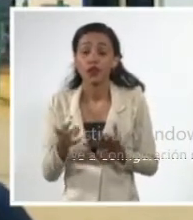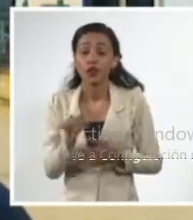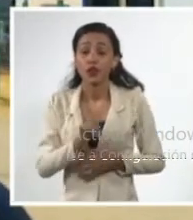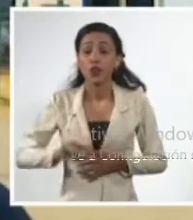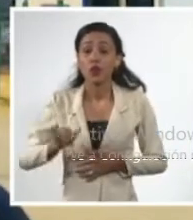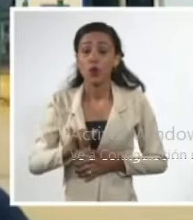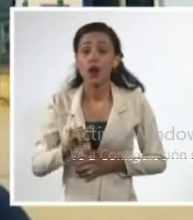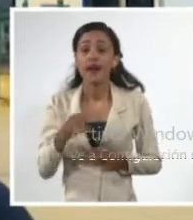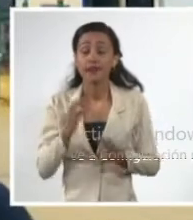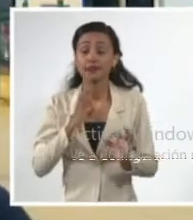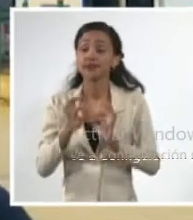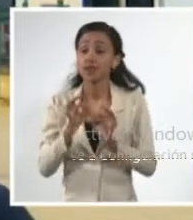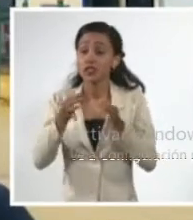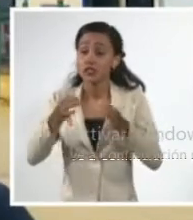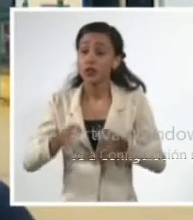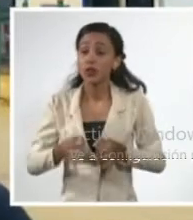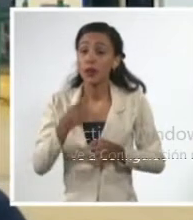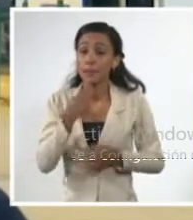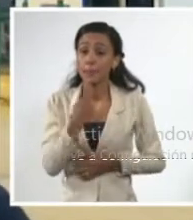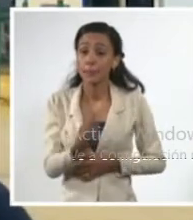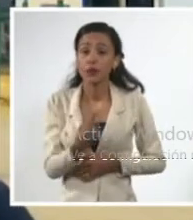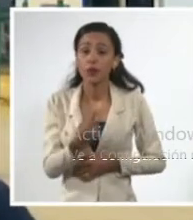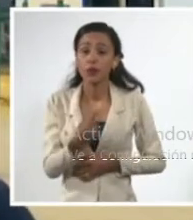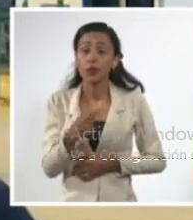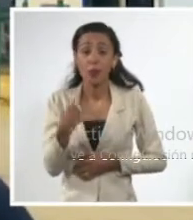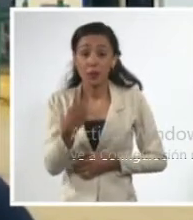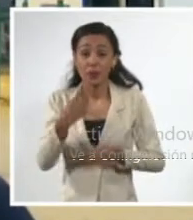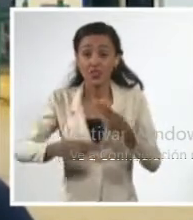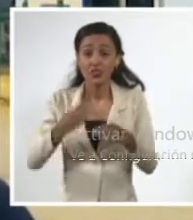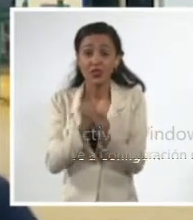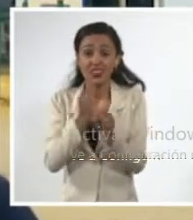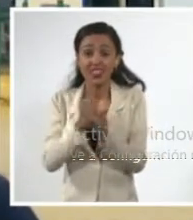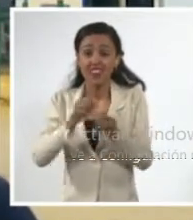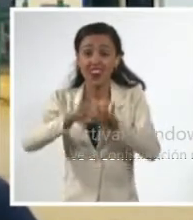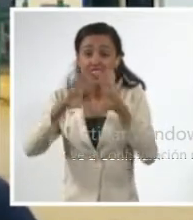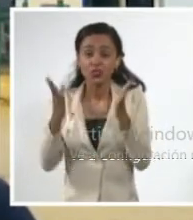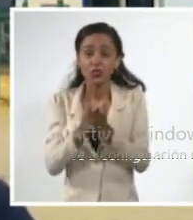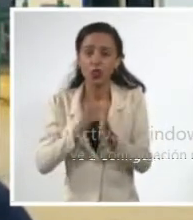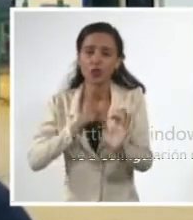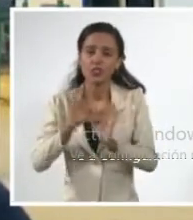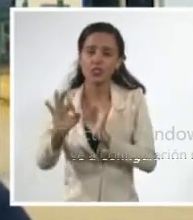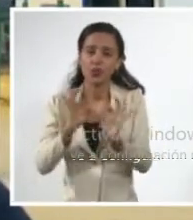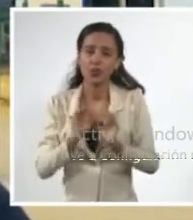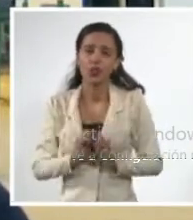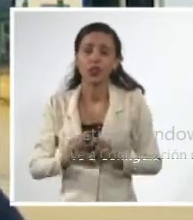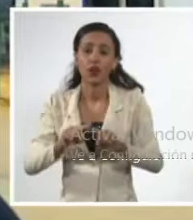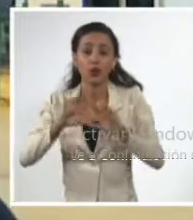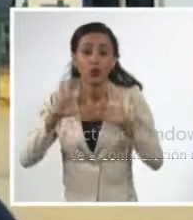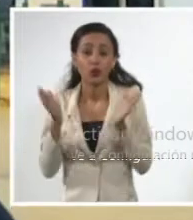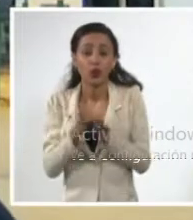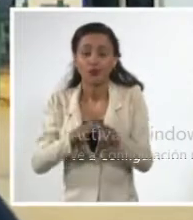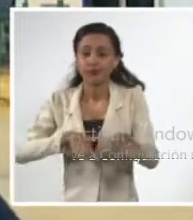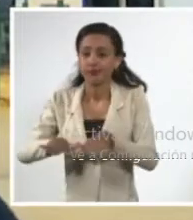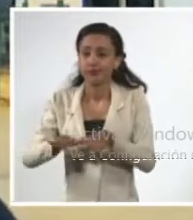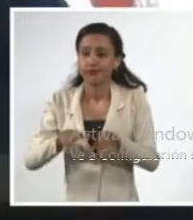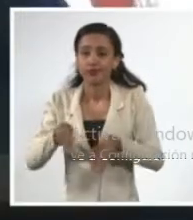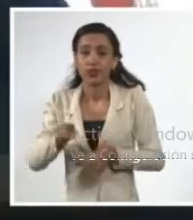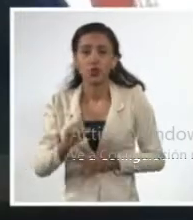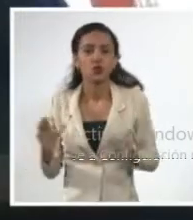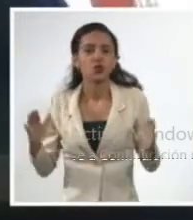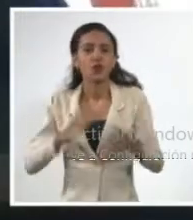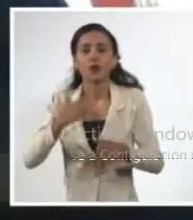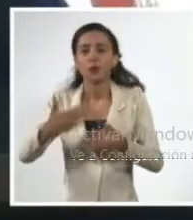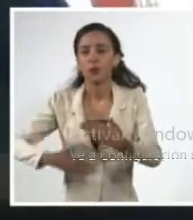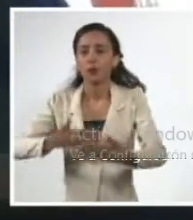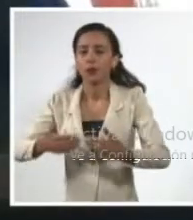hay seguridad en la caldera. Lo primero que se hizo fue trabajar en toda la parte de seguridad, de crear todas las condiciones de seguridad que no ofreciera ningún tipo de derrumbe.